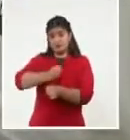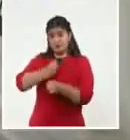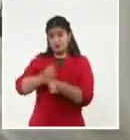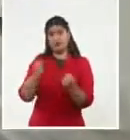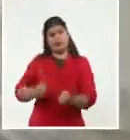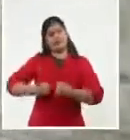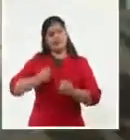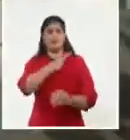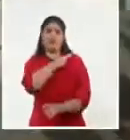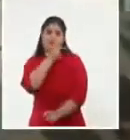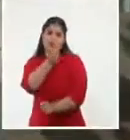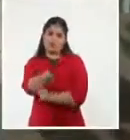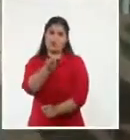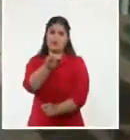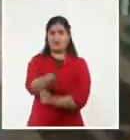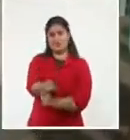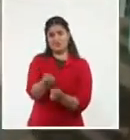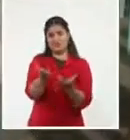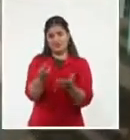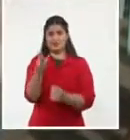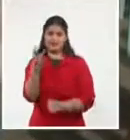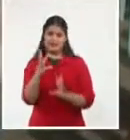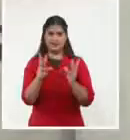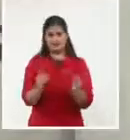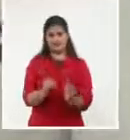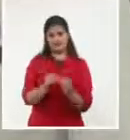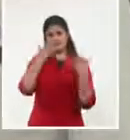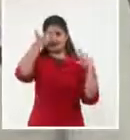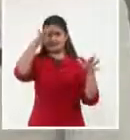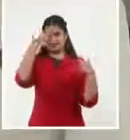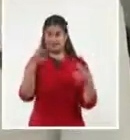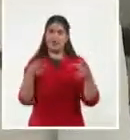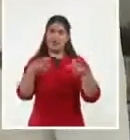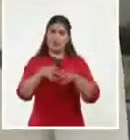servicios médicos. Daimi Díaz Breijo, Sistema Informativo de la Televisión Cubana.